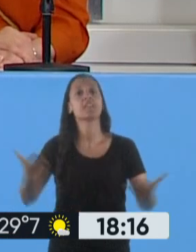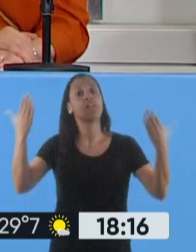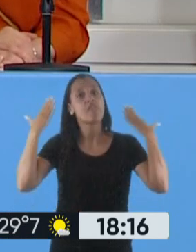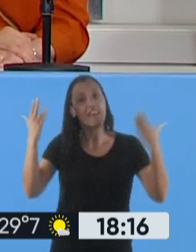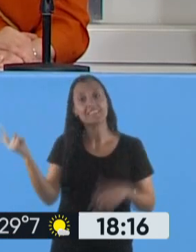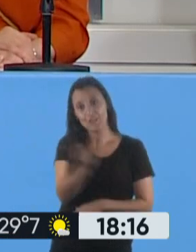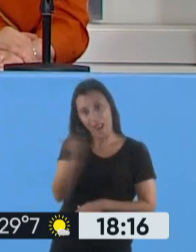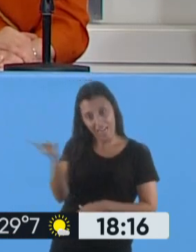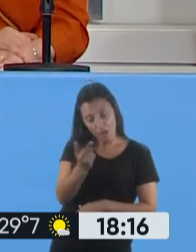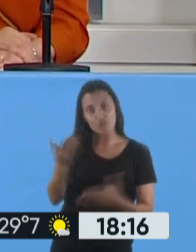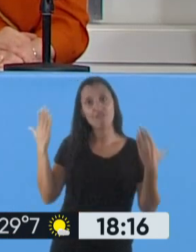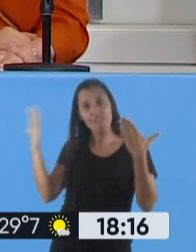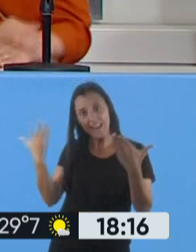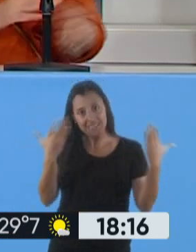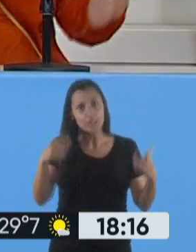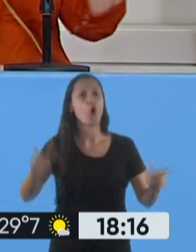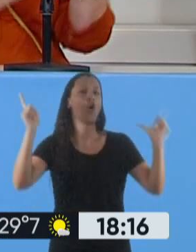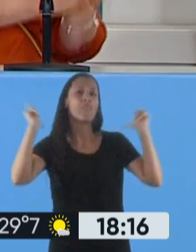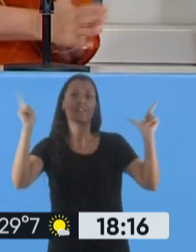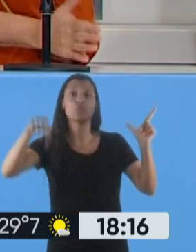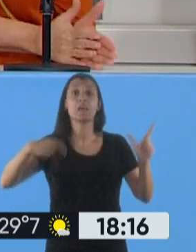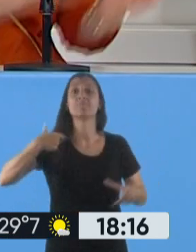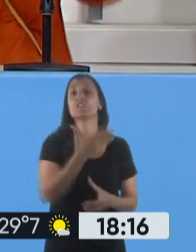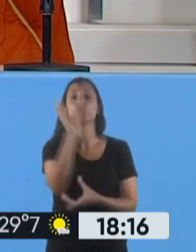felicito, las felicito. Disfrutemos de estar en una